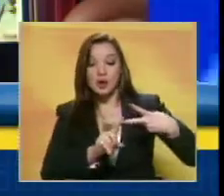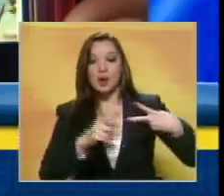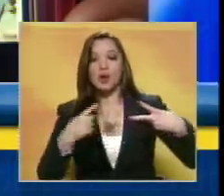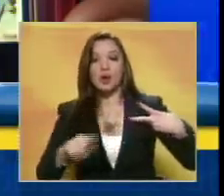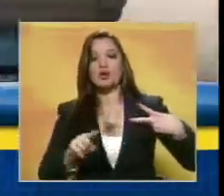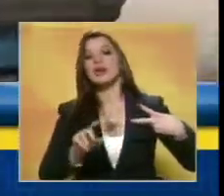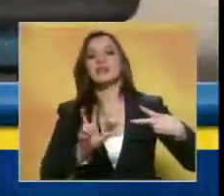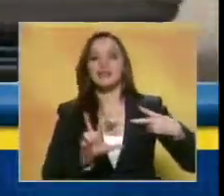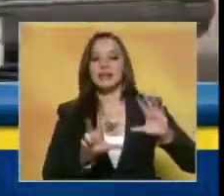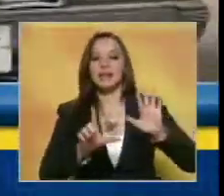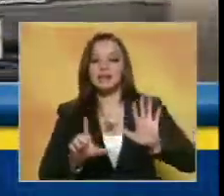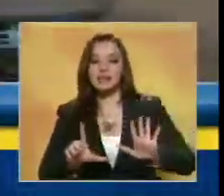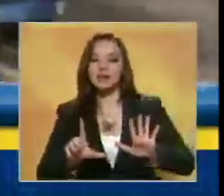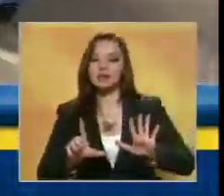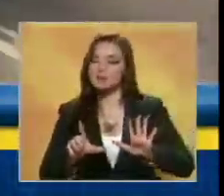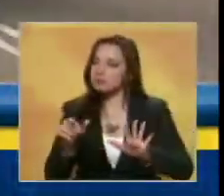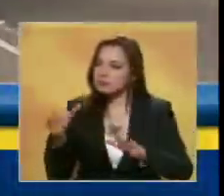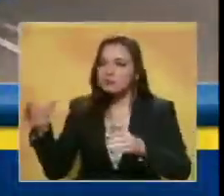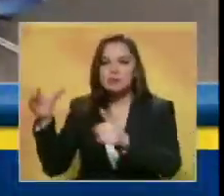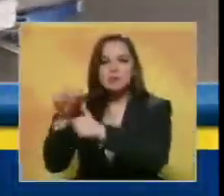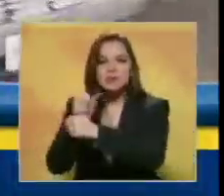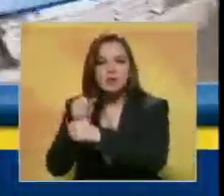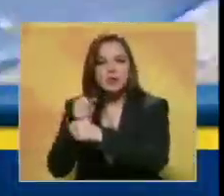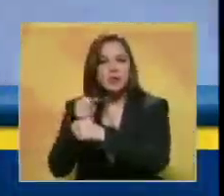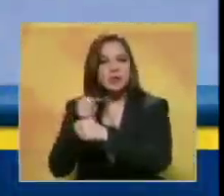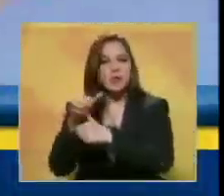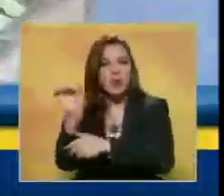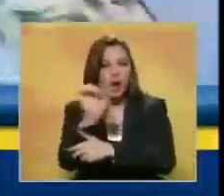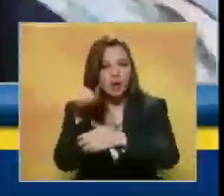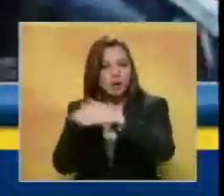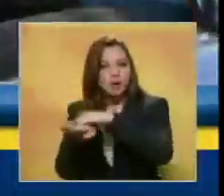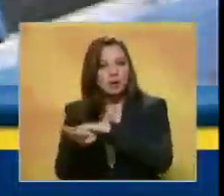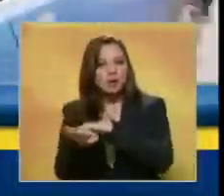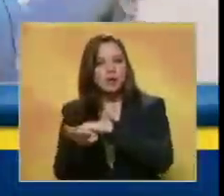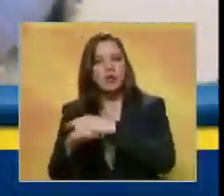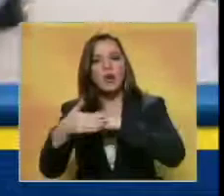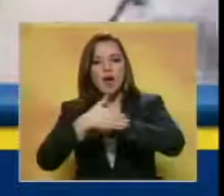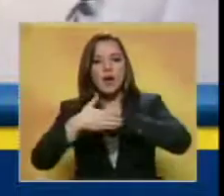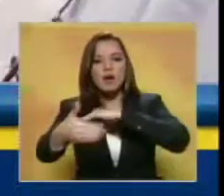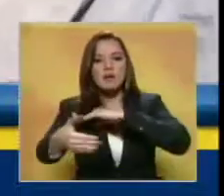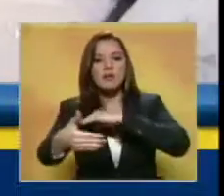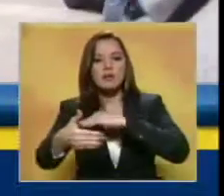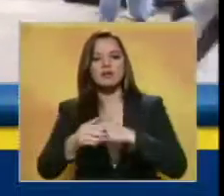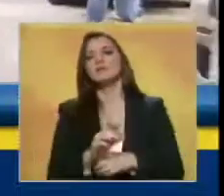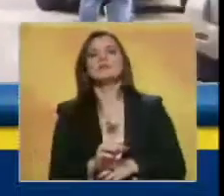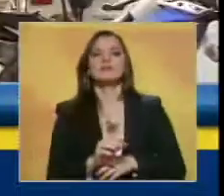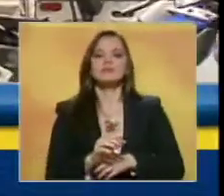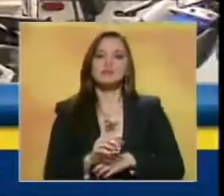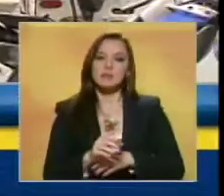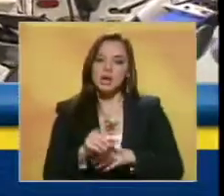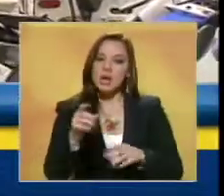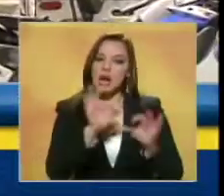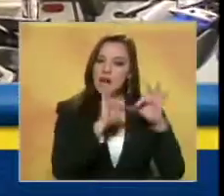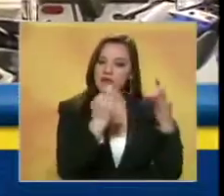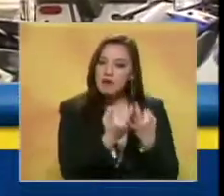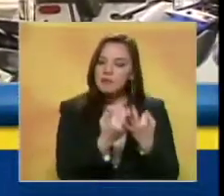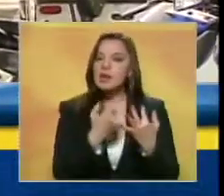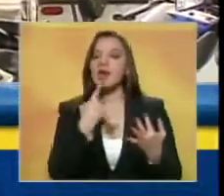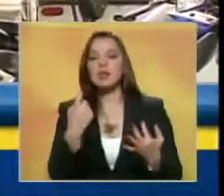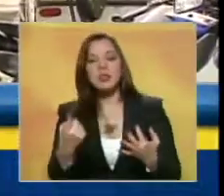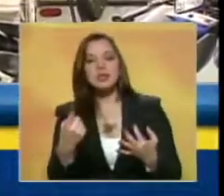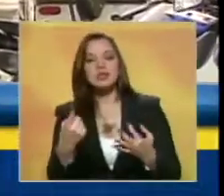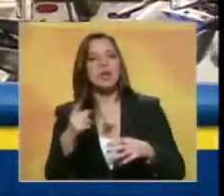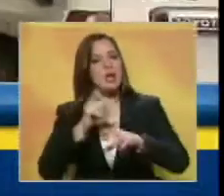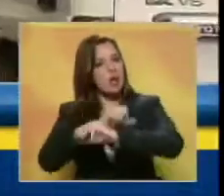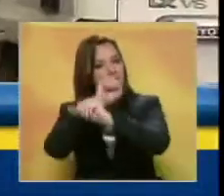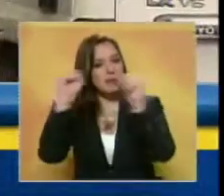Castro, de 37, fueron localizados en el interior de un vehículo en filas de Mariche, municipio Sucre. Familiares de las víctimas cuentan que salieron en